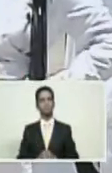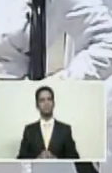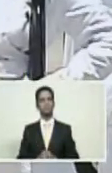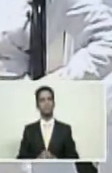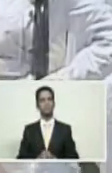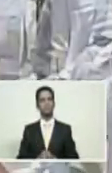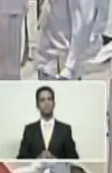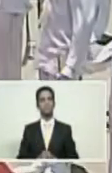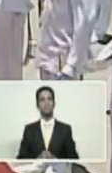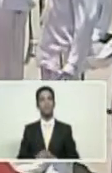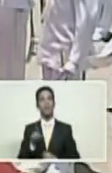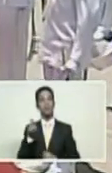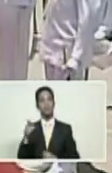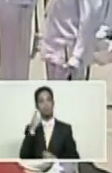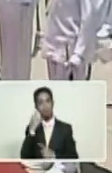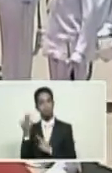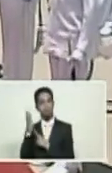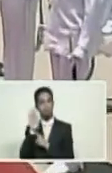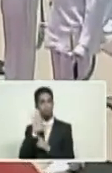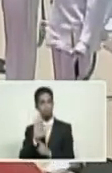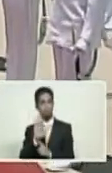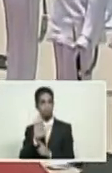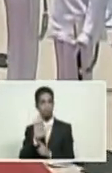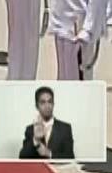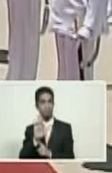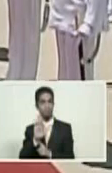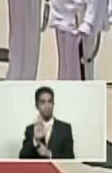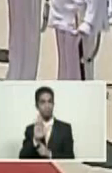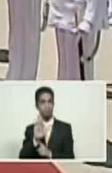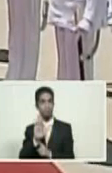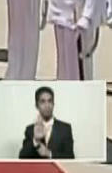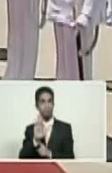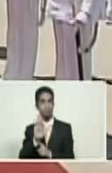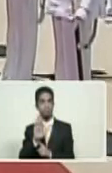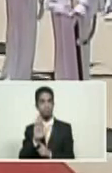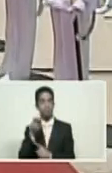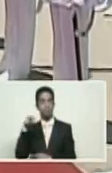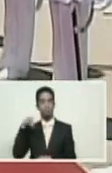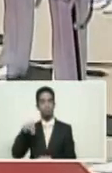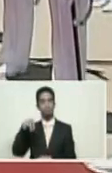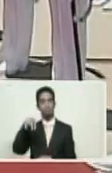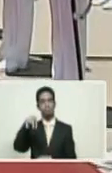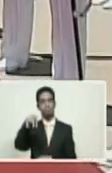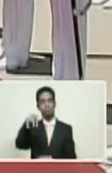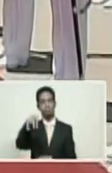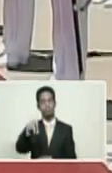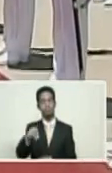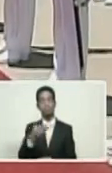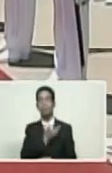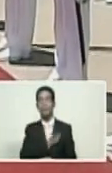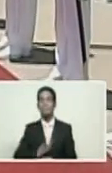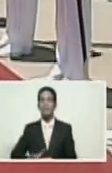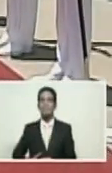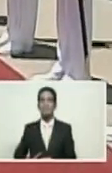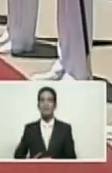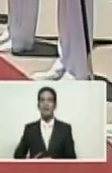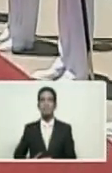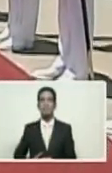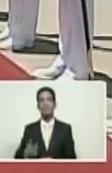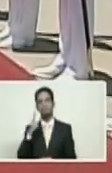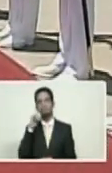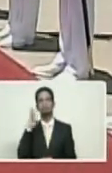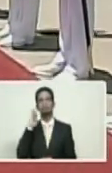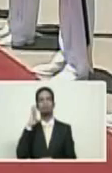Es parte de las imágenes que podemos aportar. Pasa revista la máxima autoridad de nuestro país a la agrupación